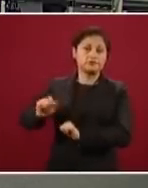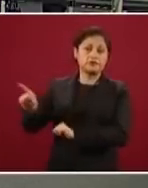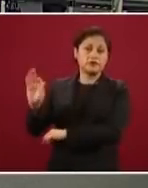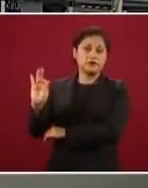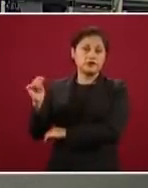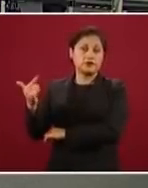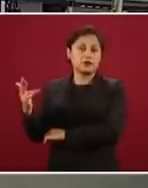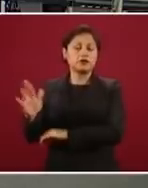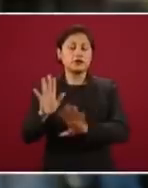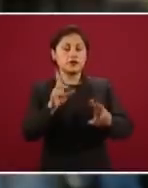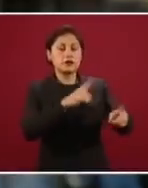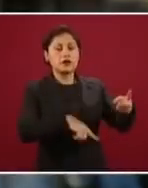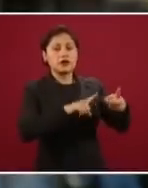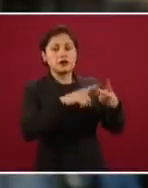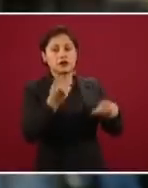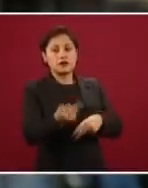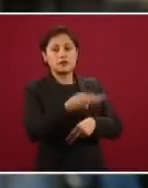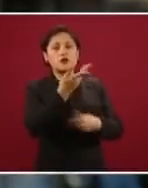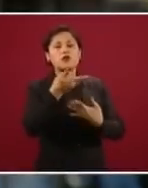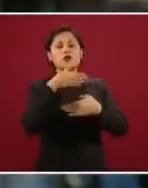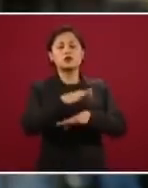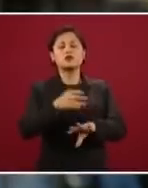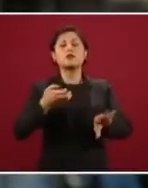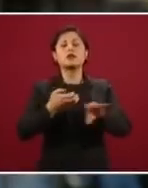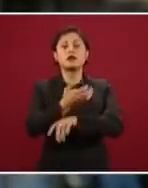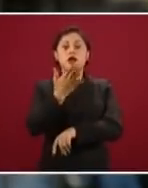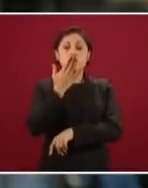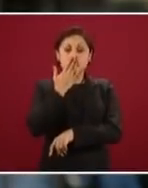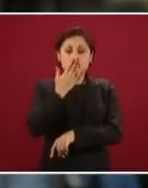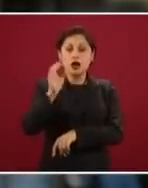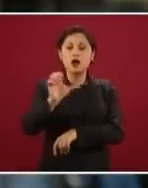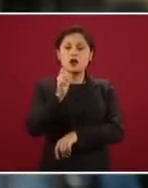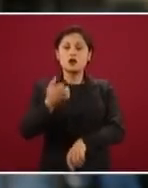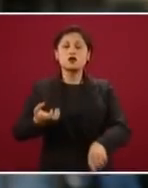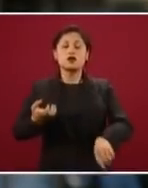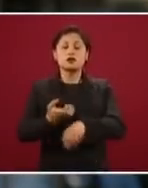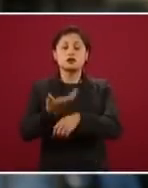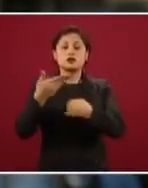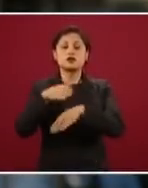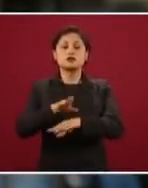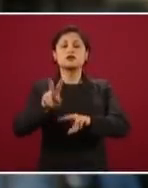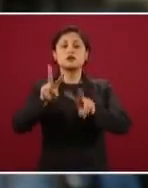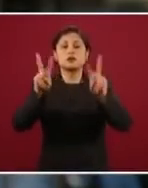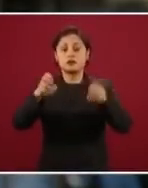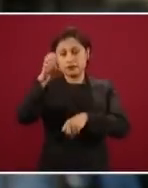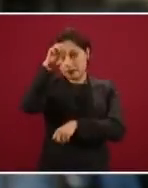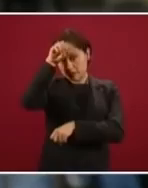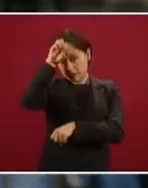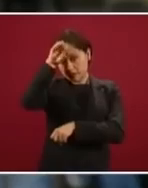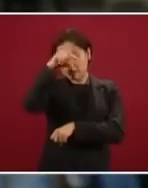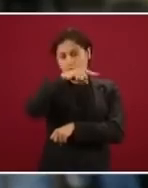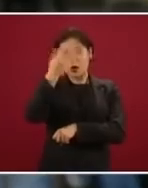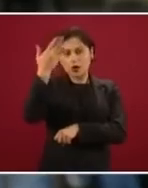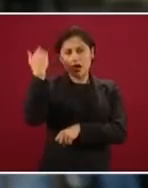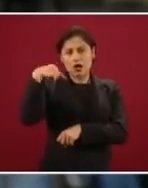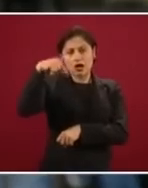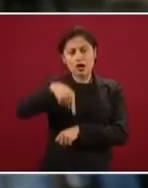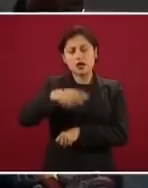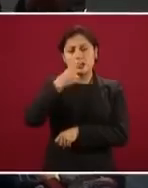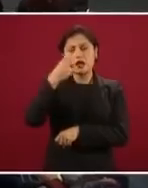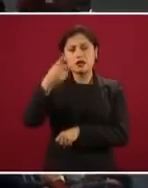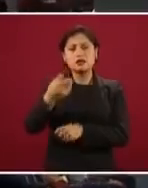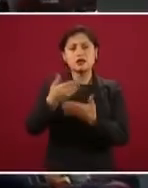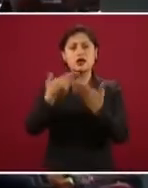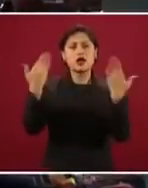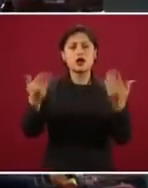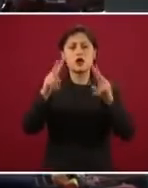pero también con otros estados que operan el fondo minero hace justamente un año aquí en la mañana era usted mencionaba que la manera de operar ahora sería diferente